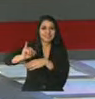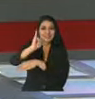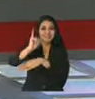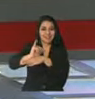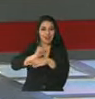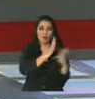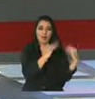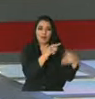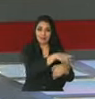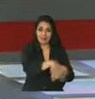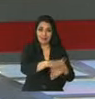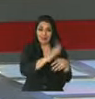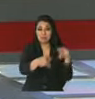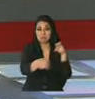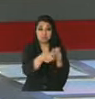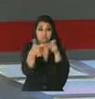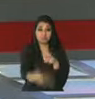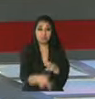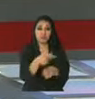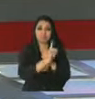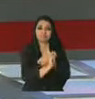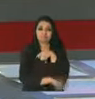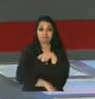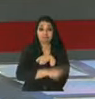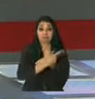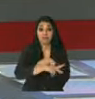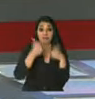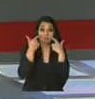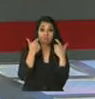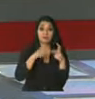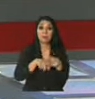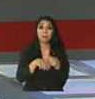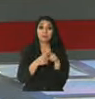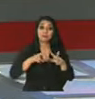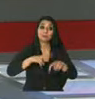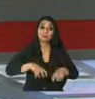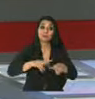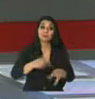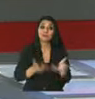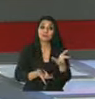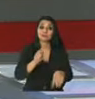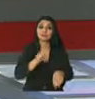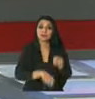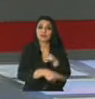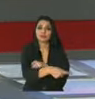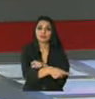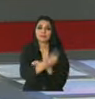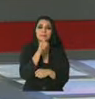La fiscalía inició el proceso investigativo por el delito de daños a la propiedad privada. Veamos.